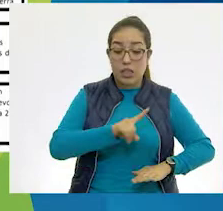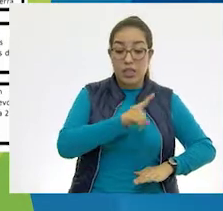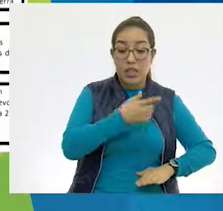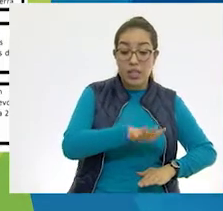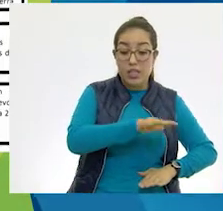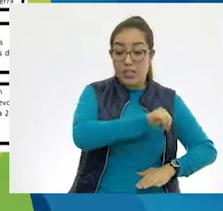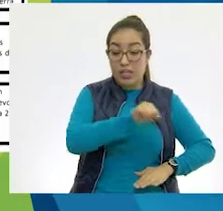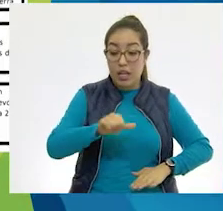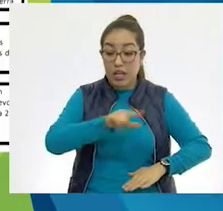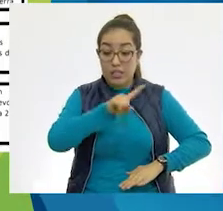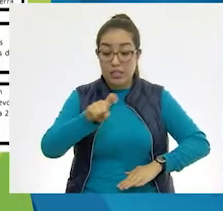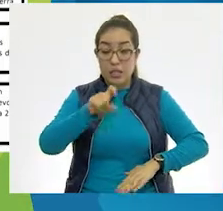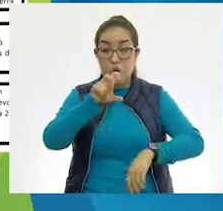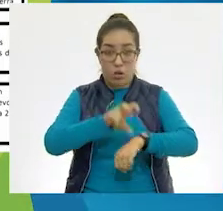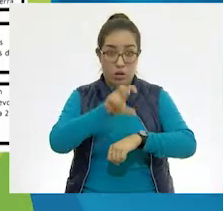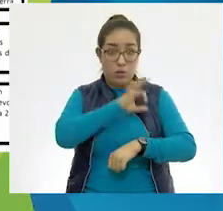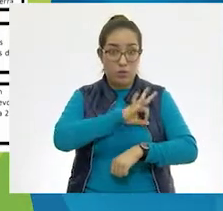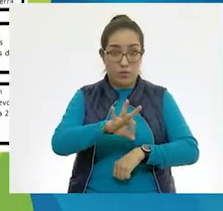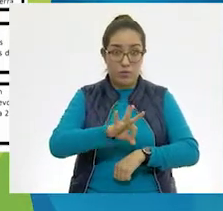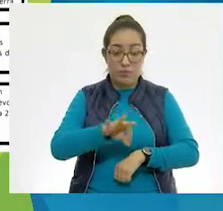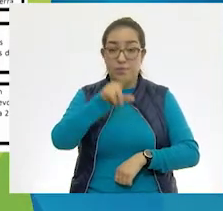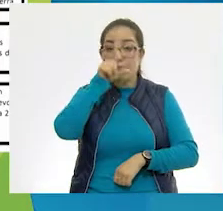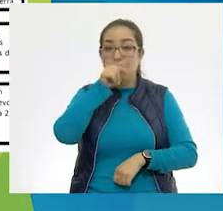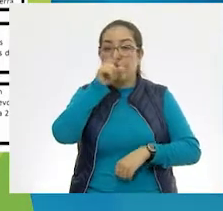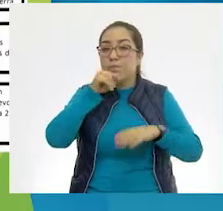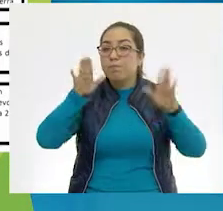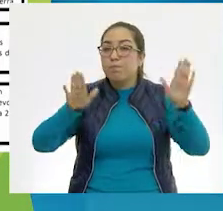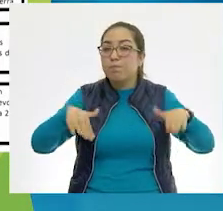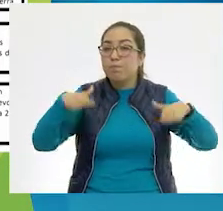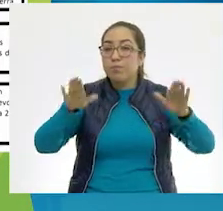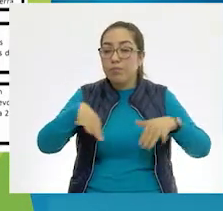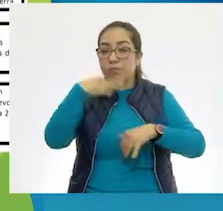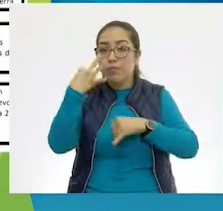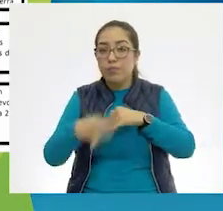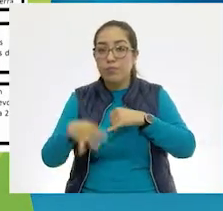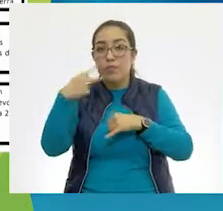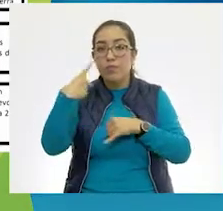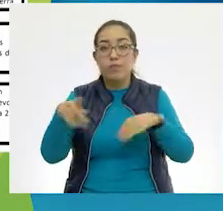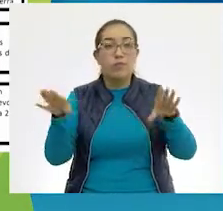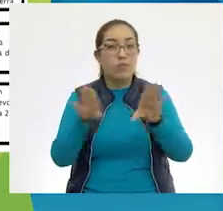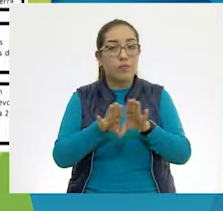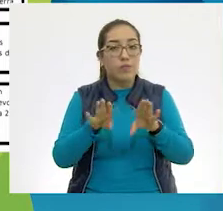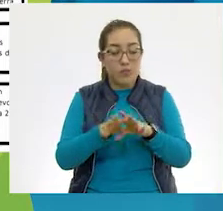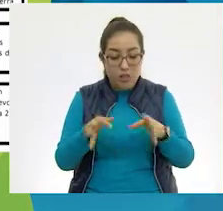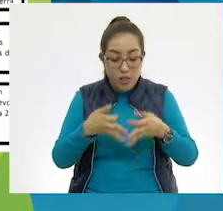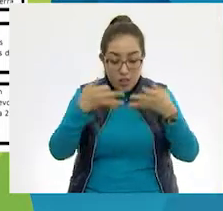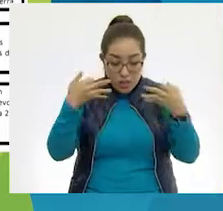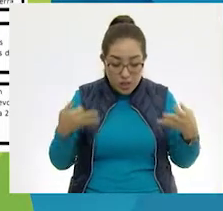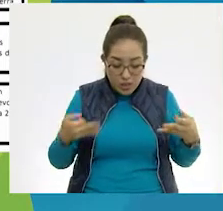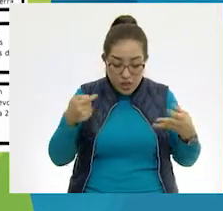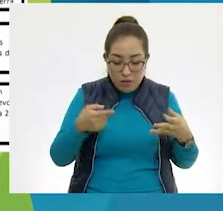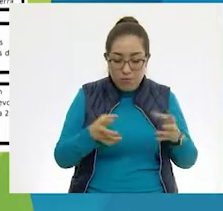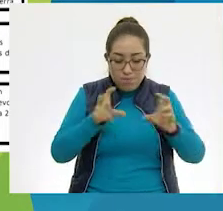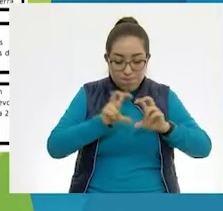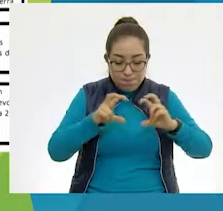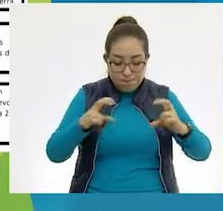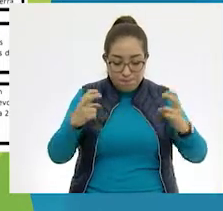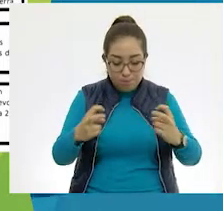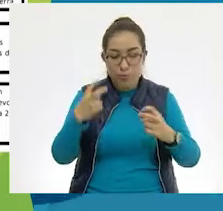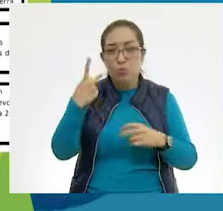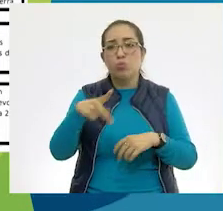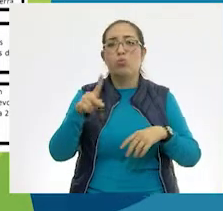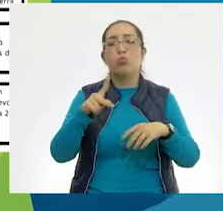huevos. Y las aves, por último, su fecundación es interna, depositan sus huevos en la tierra, sus huevos son